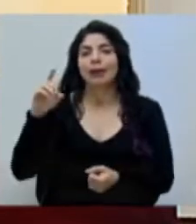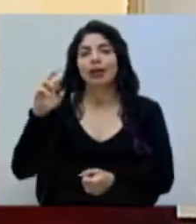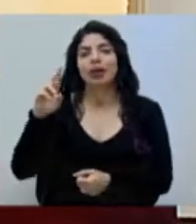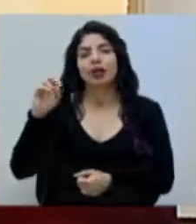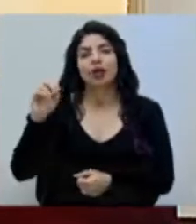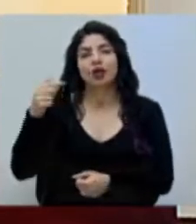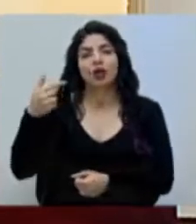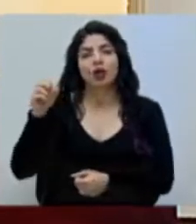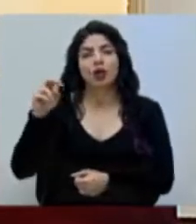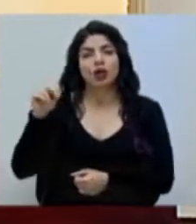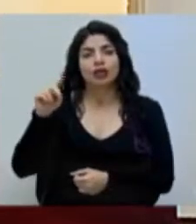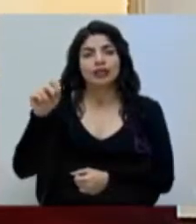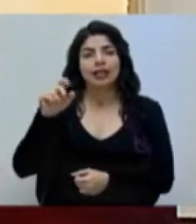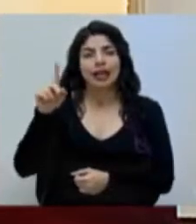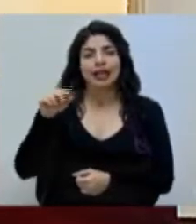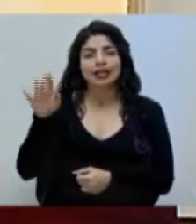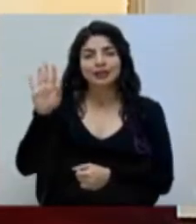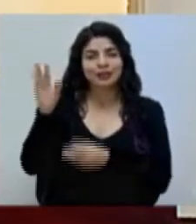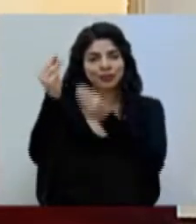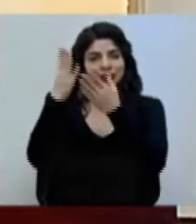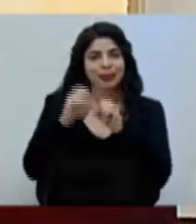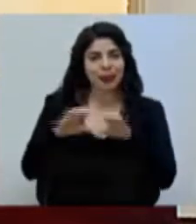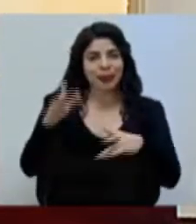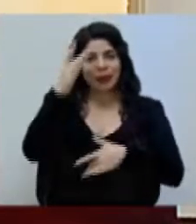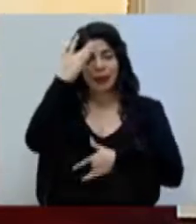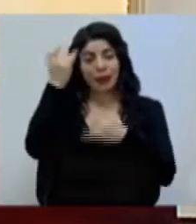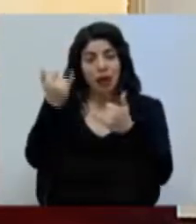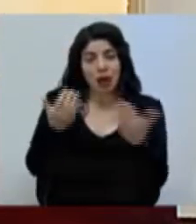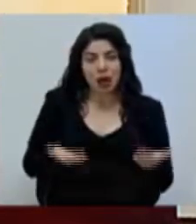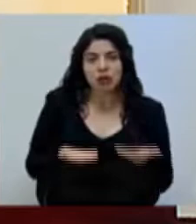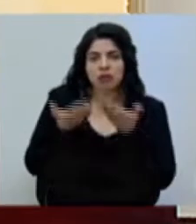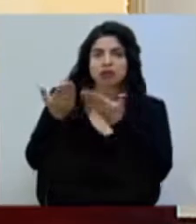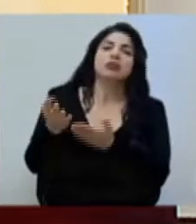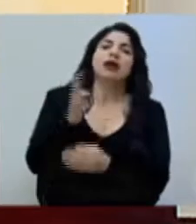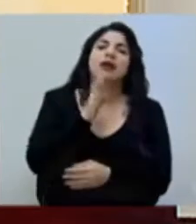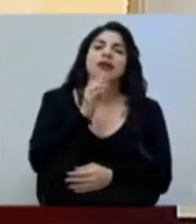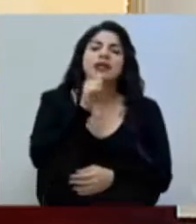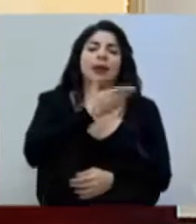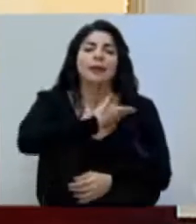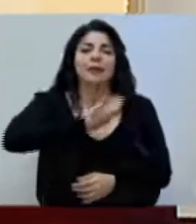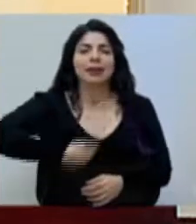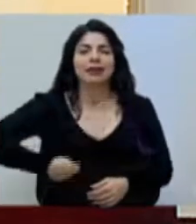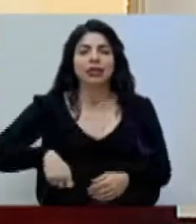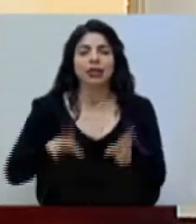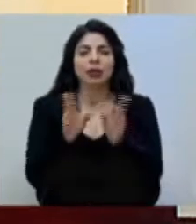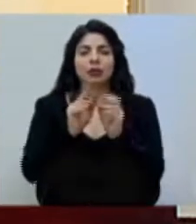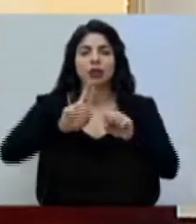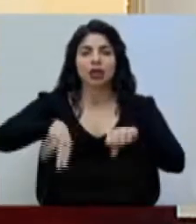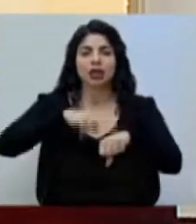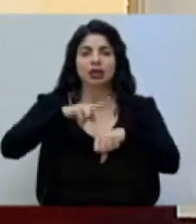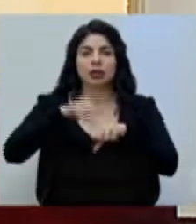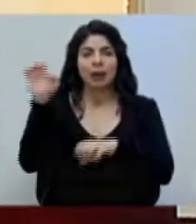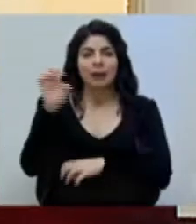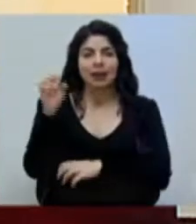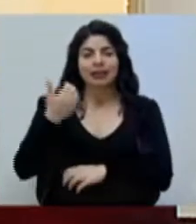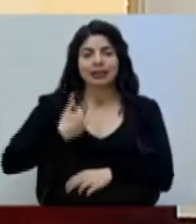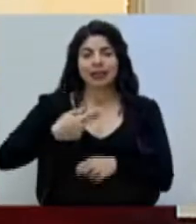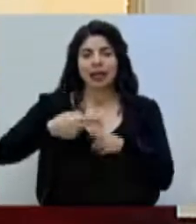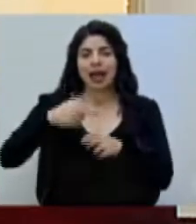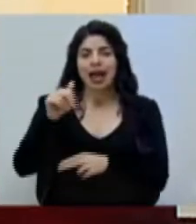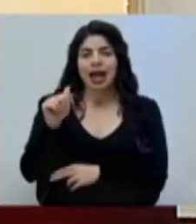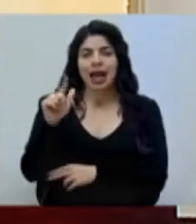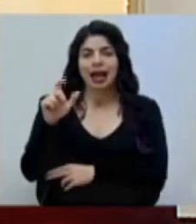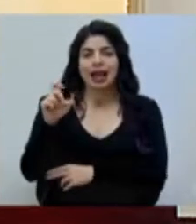González, con el reporte epidemiológico. A continuación, cedemos el uso de la palabra al presidente de la Comisión Nacional de Emergencias, el señor